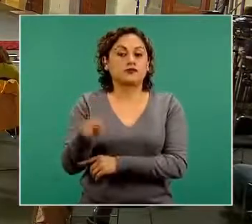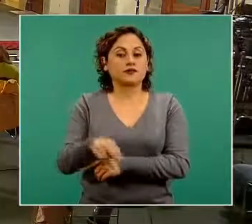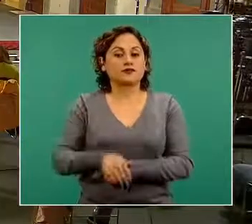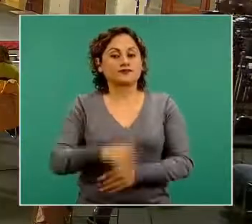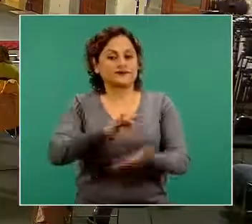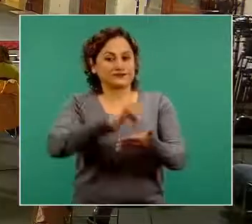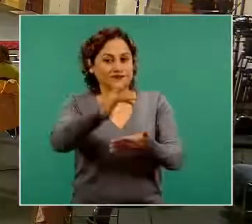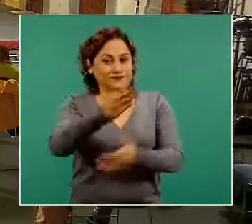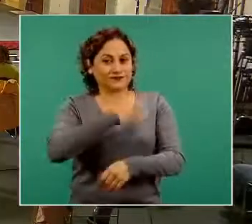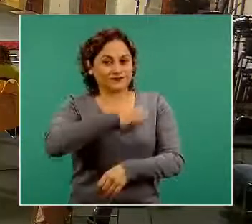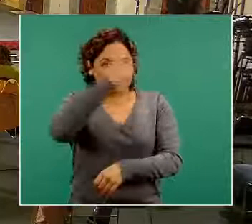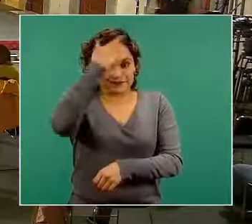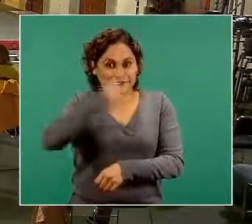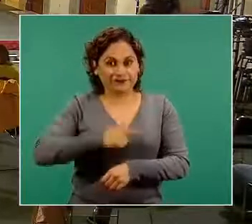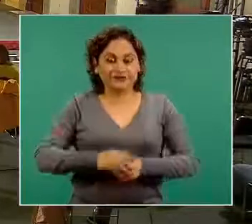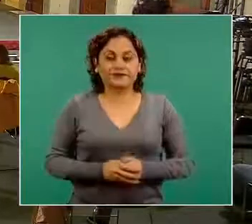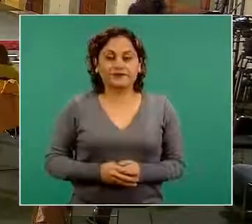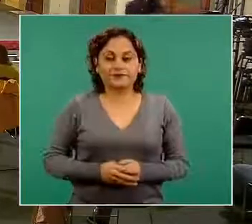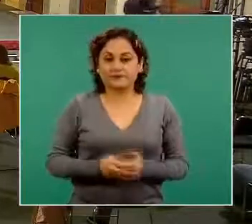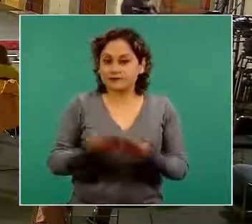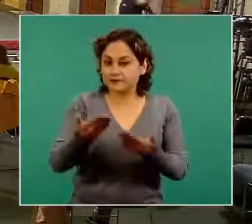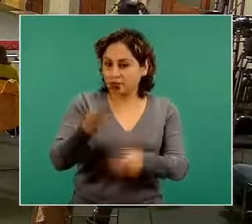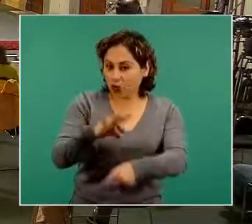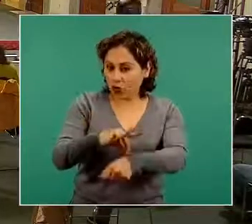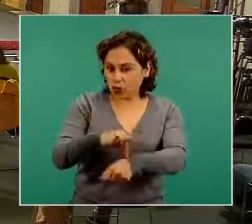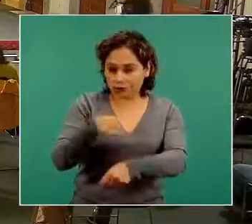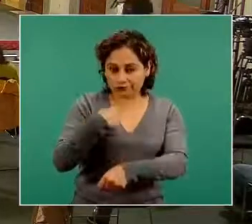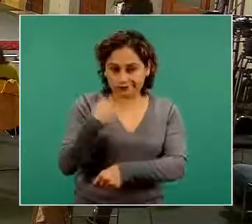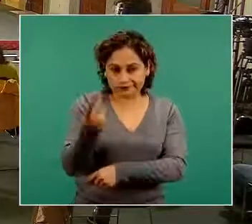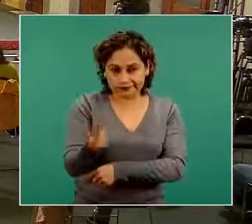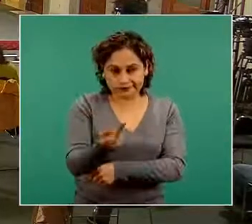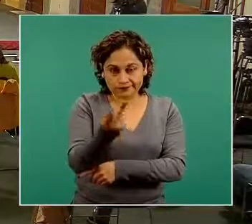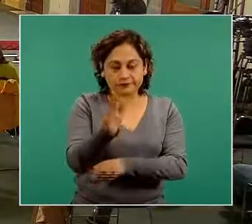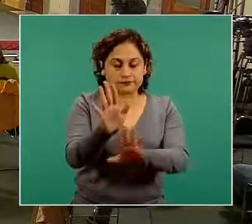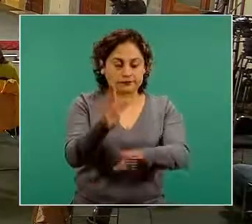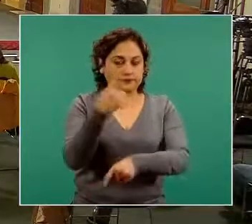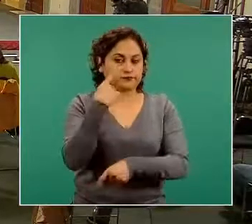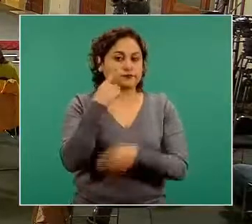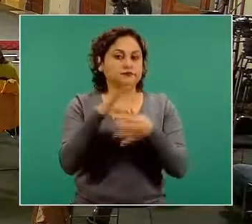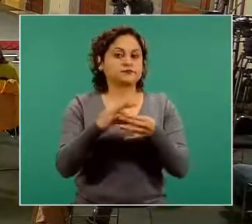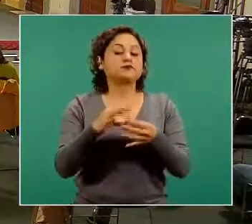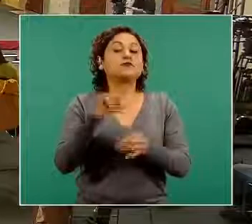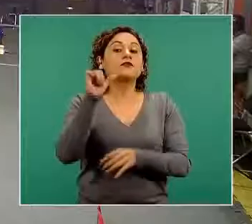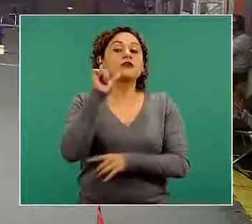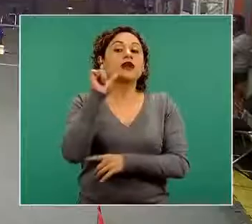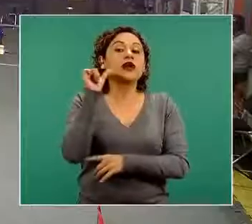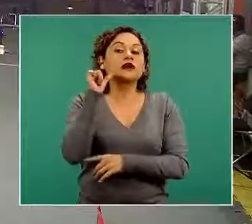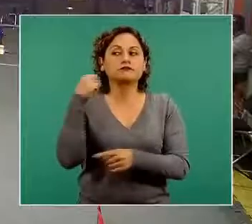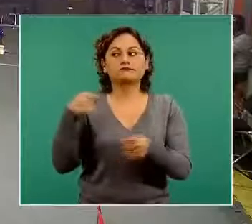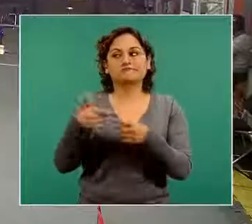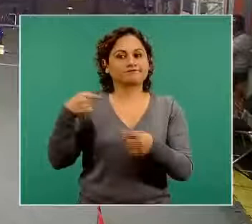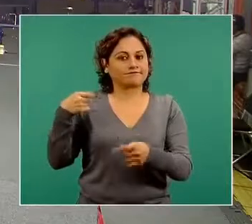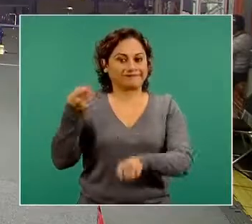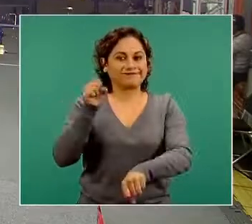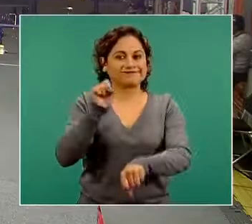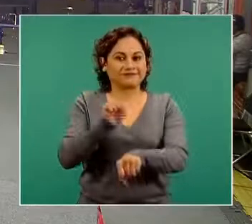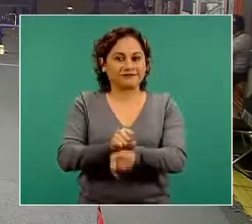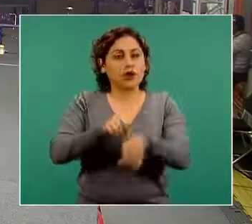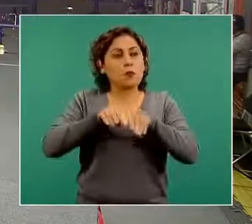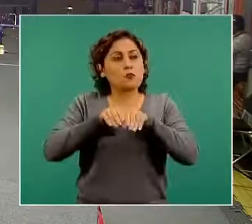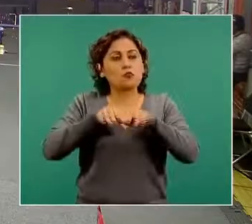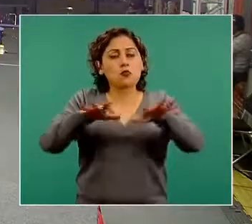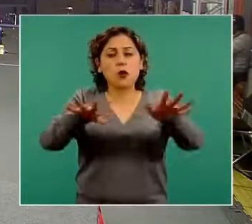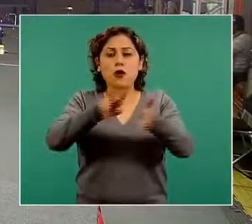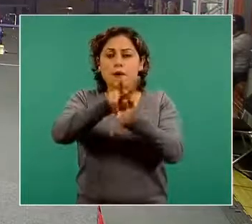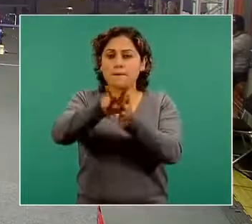Gracias, buenas noches. Doctor, el día de ayer, bueno, en esta semana, han estado circulando videos en